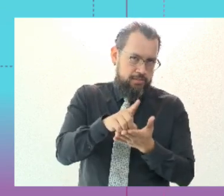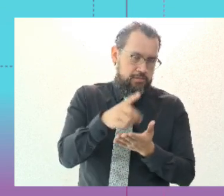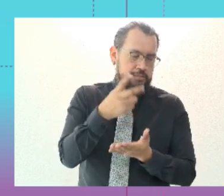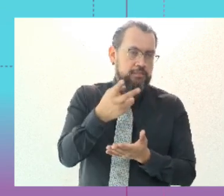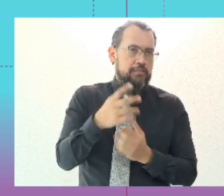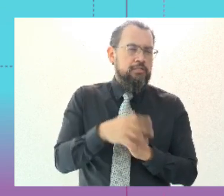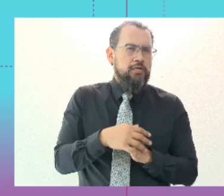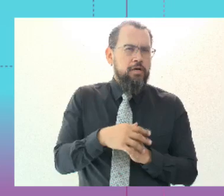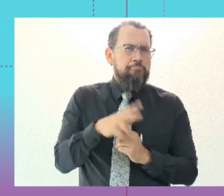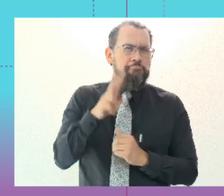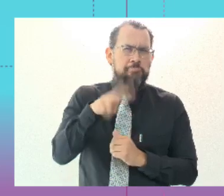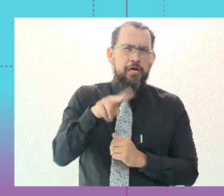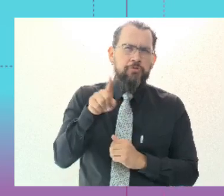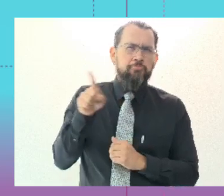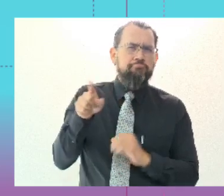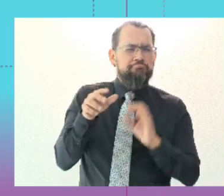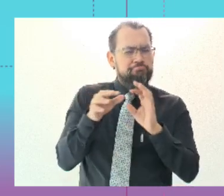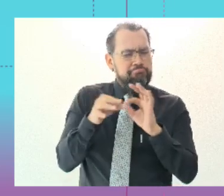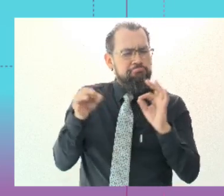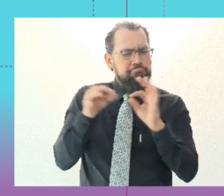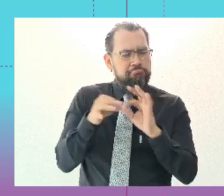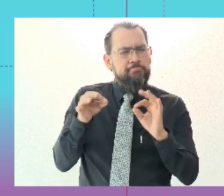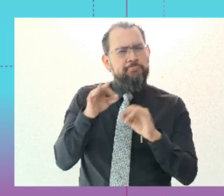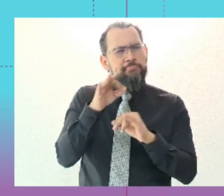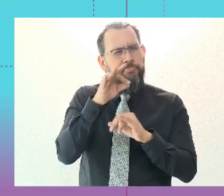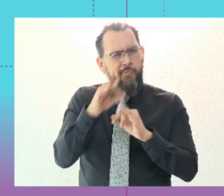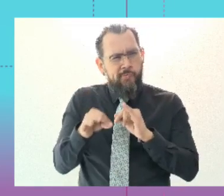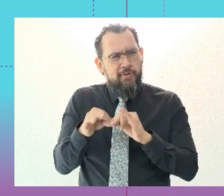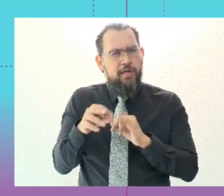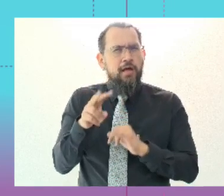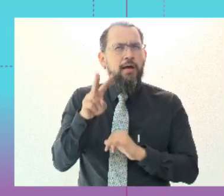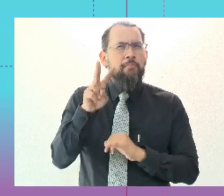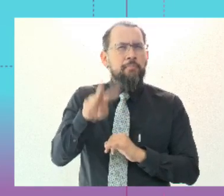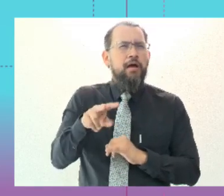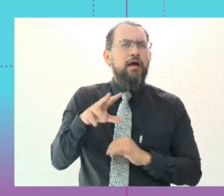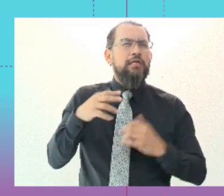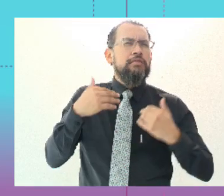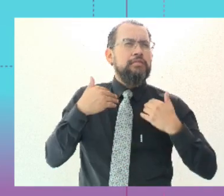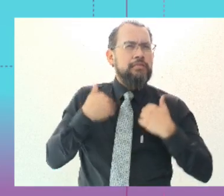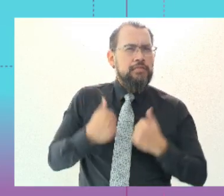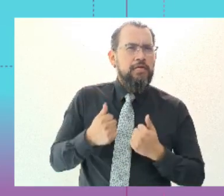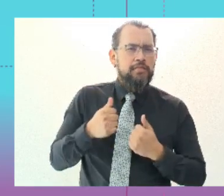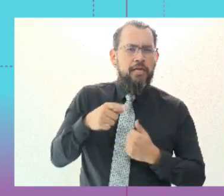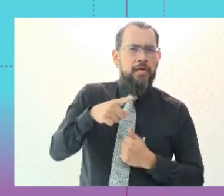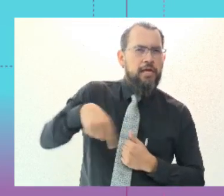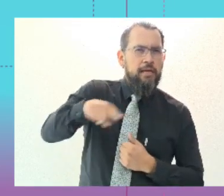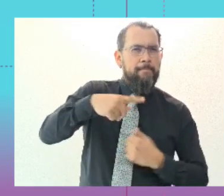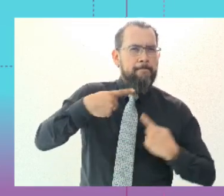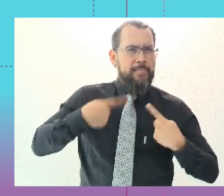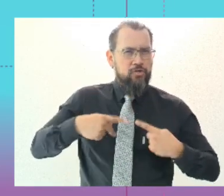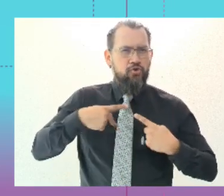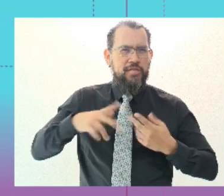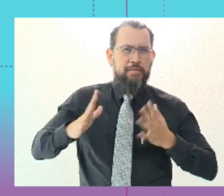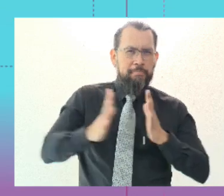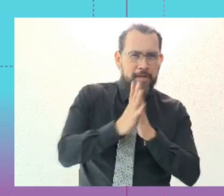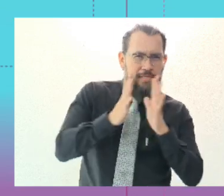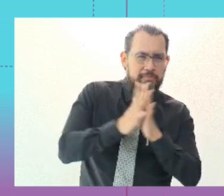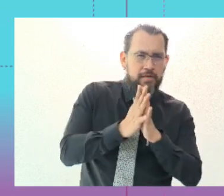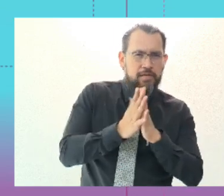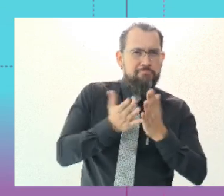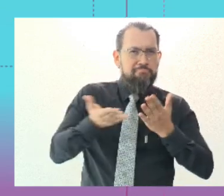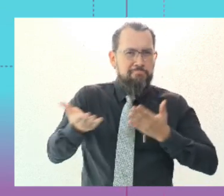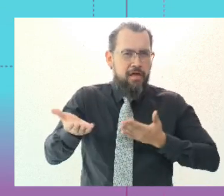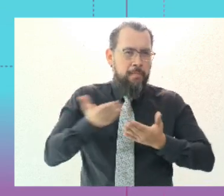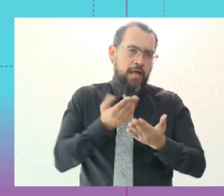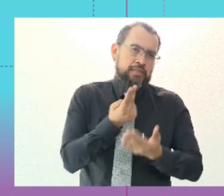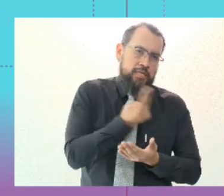justo concluye con la manera en que podemos ver la participación ciudadana como de un movimiento cíclico que necesita de